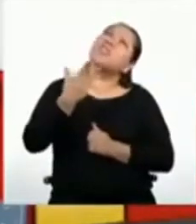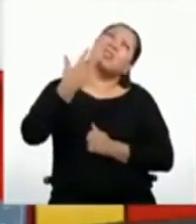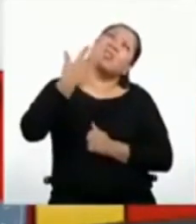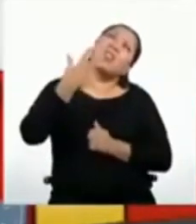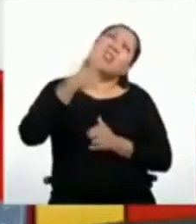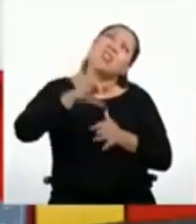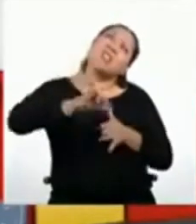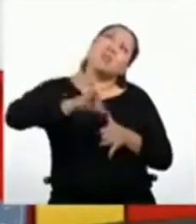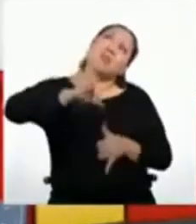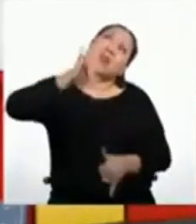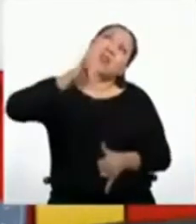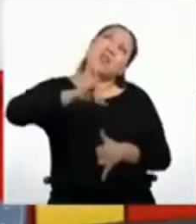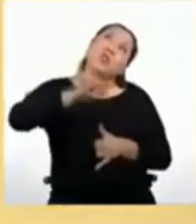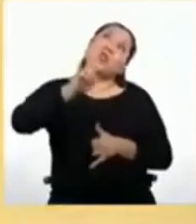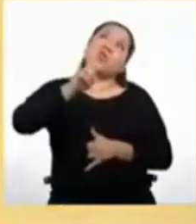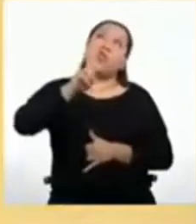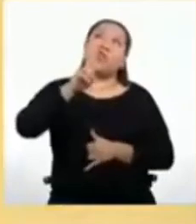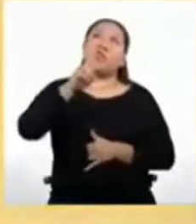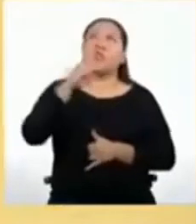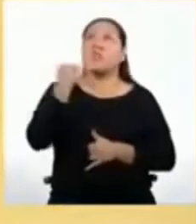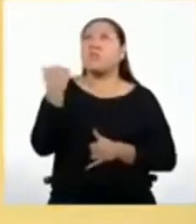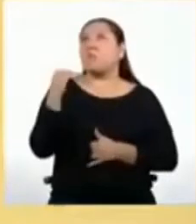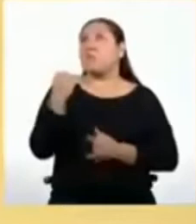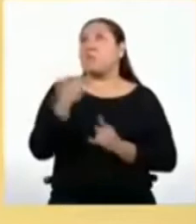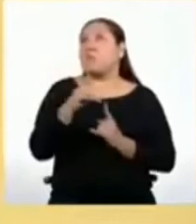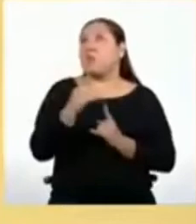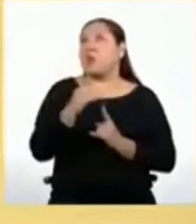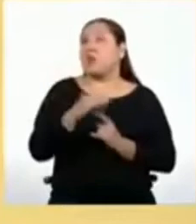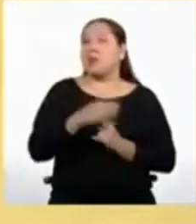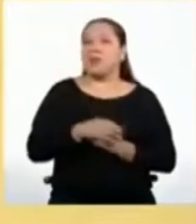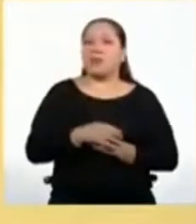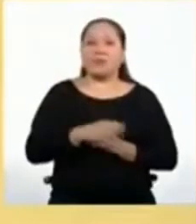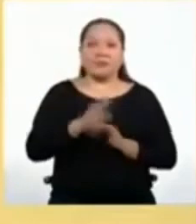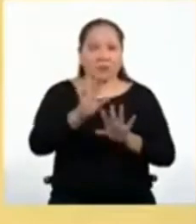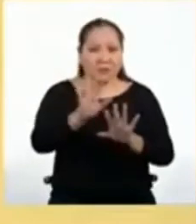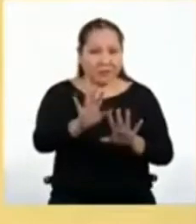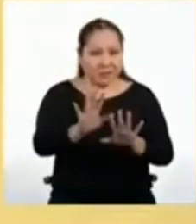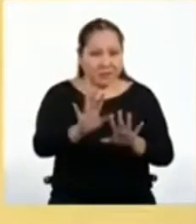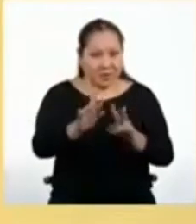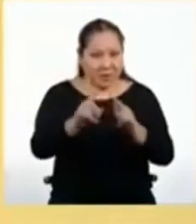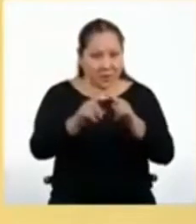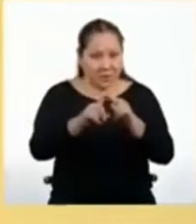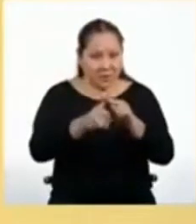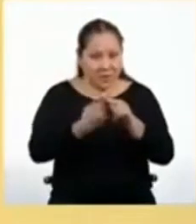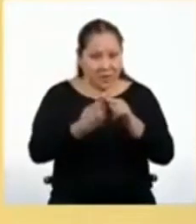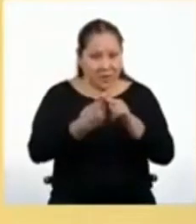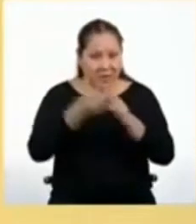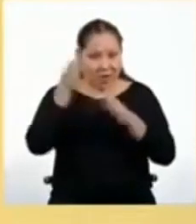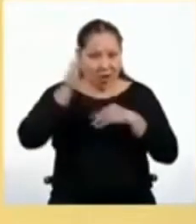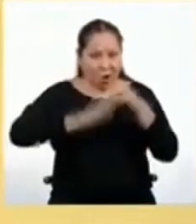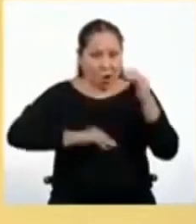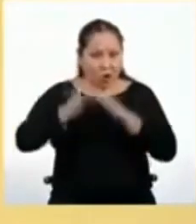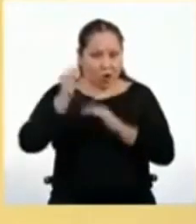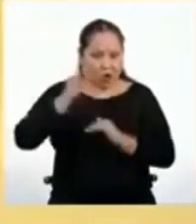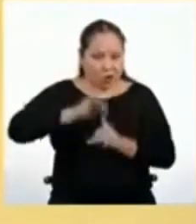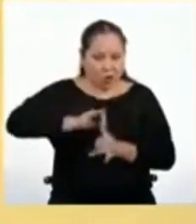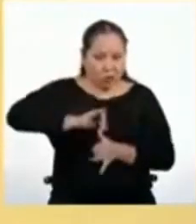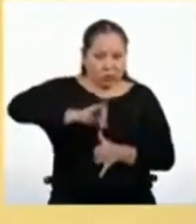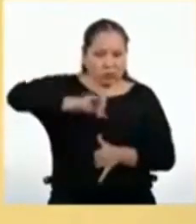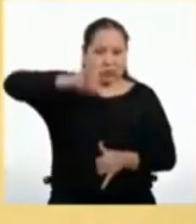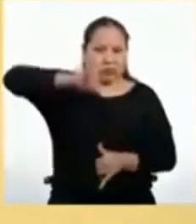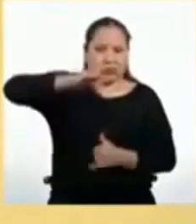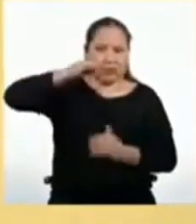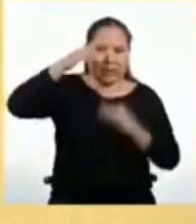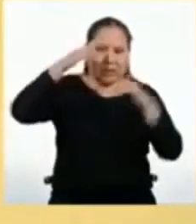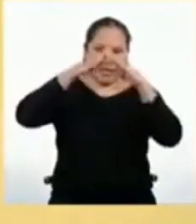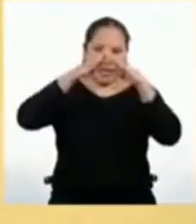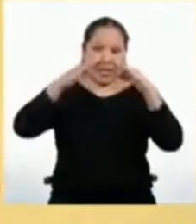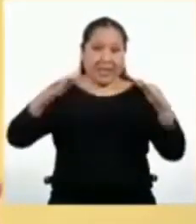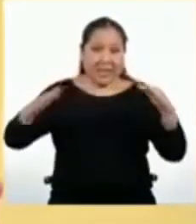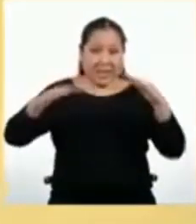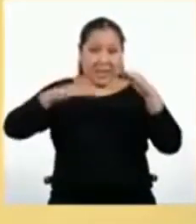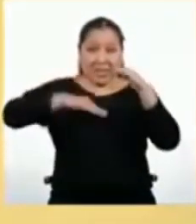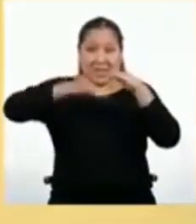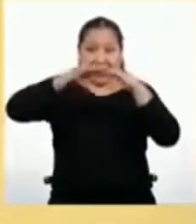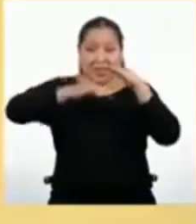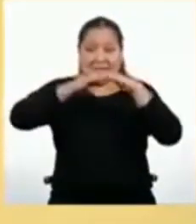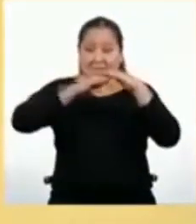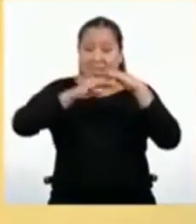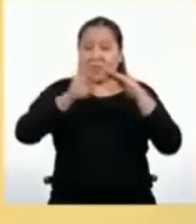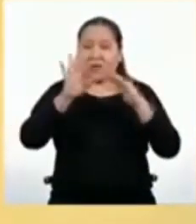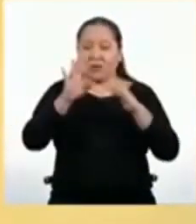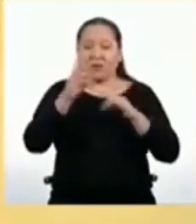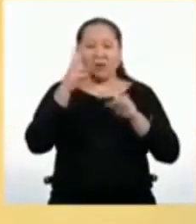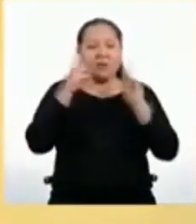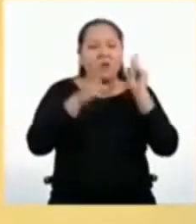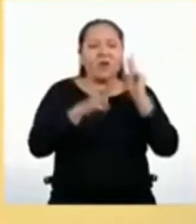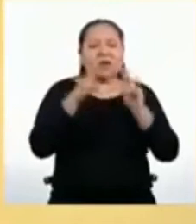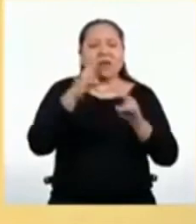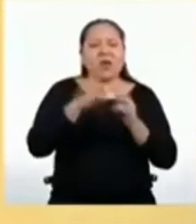1, 2, 3 metros, 2.5. Pero antes de ponerte a construir hasta el techo, quiero que observes bien algo. Repasemos la cantidad